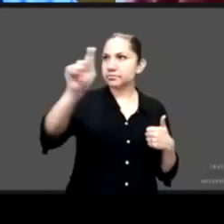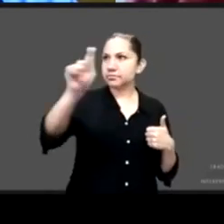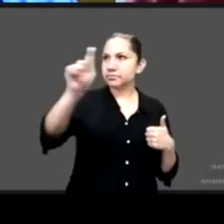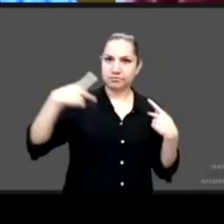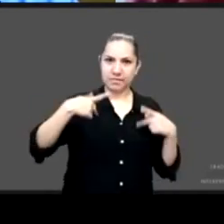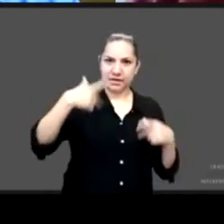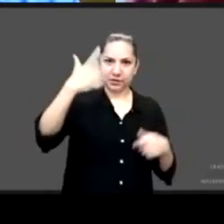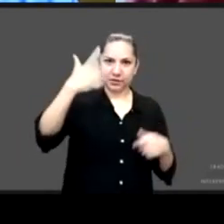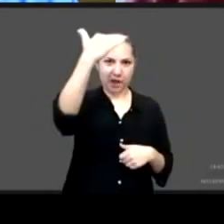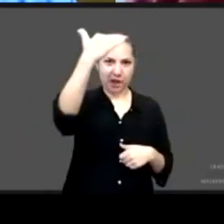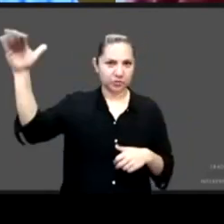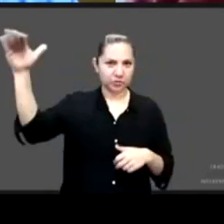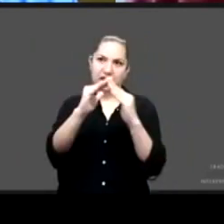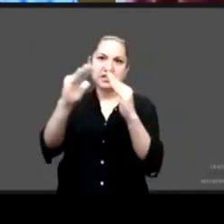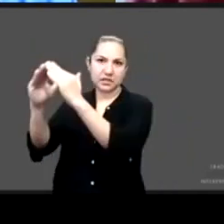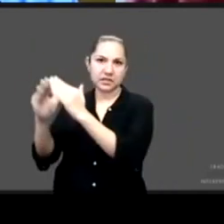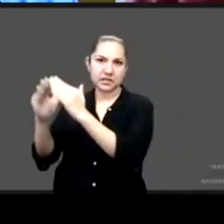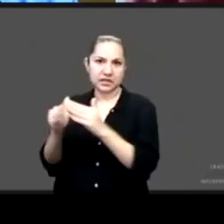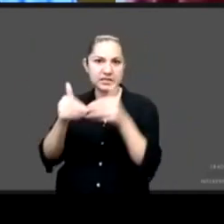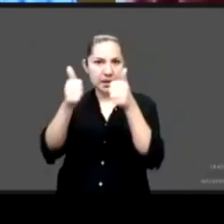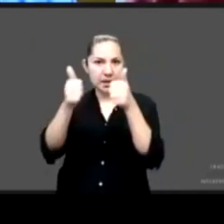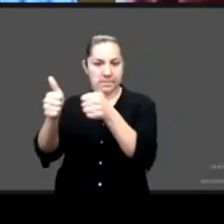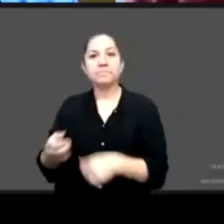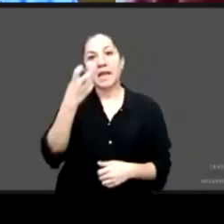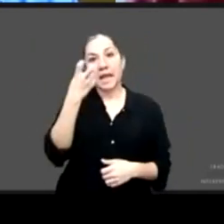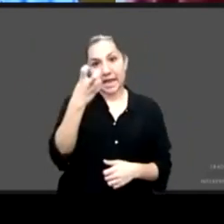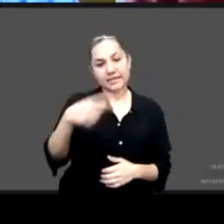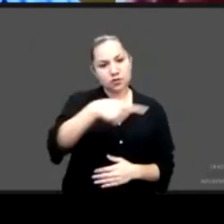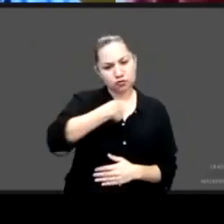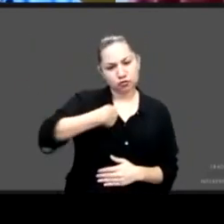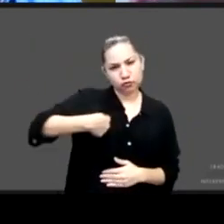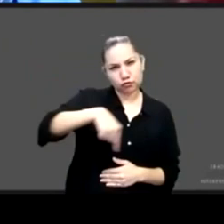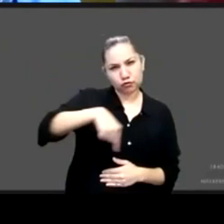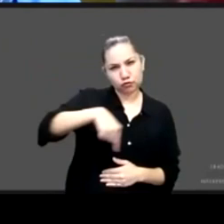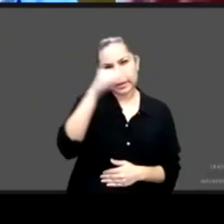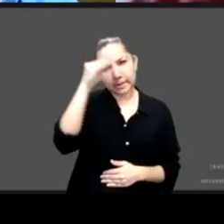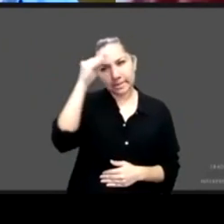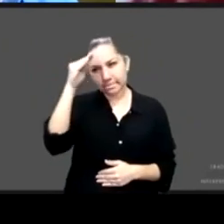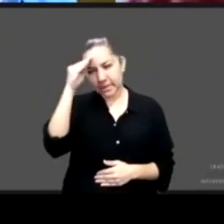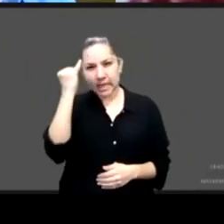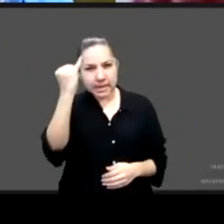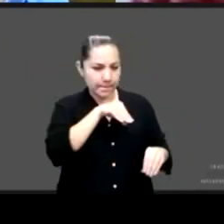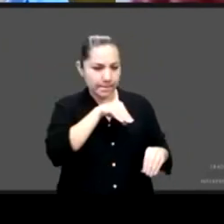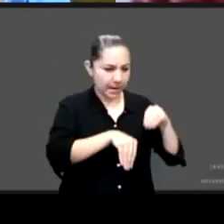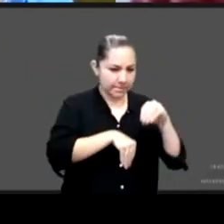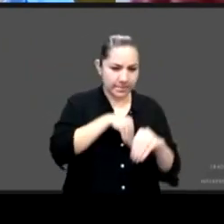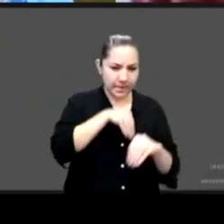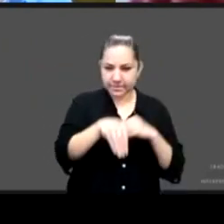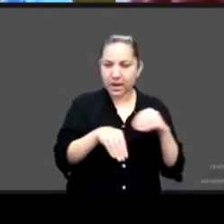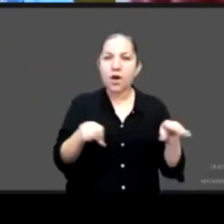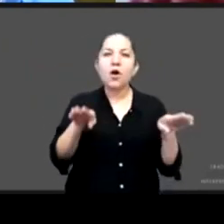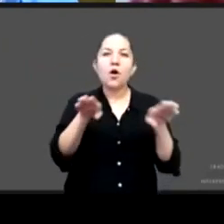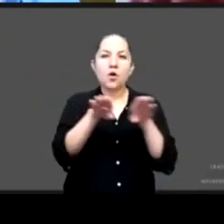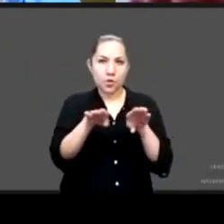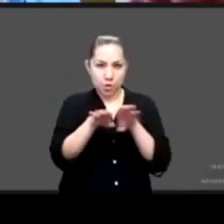esta estrategia de pequeñas cápsulas que fomentaran la participación adentro de los hogares. Es un proyecto